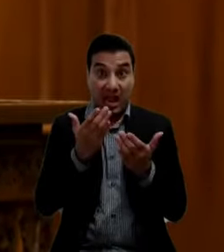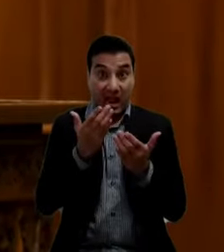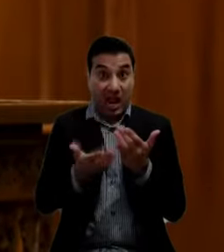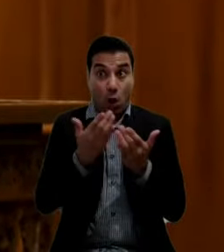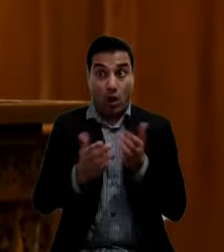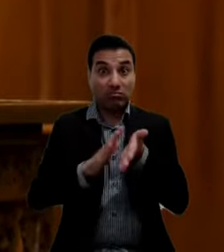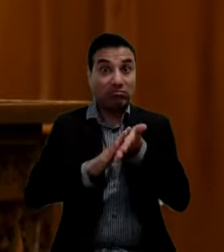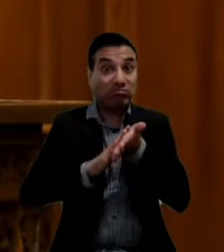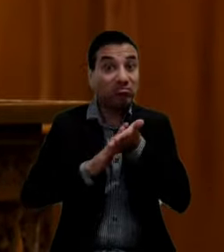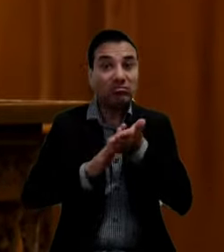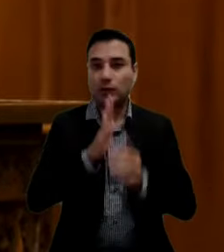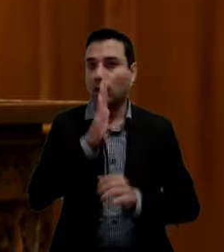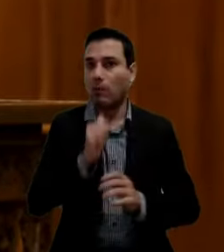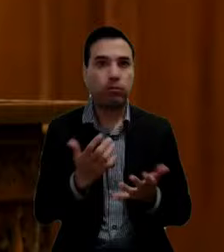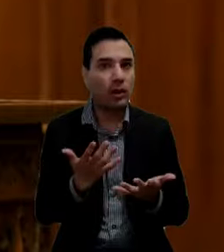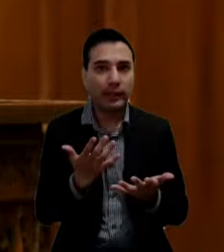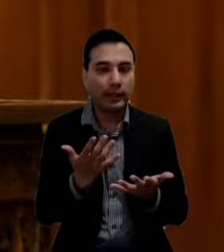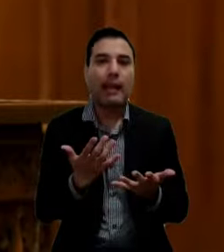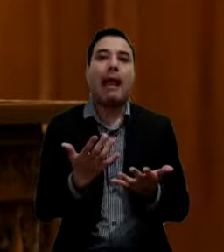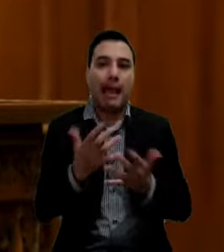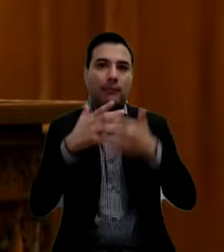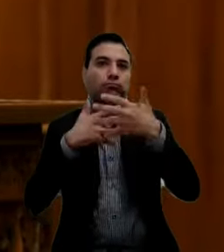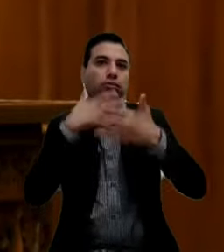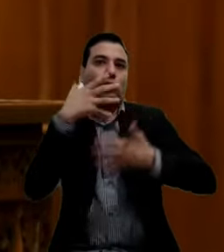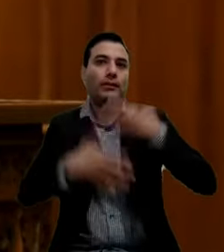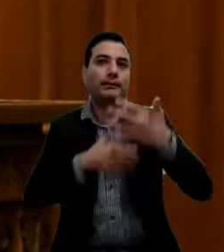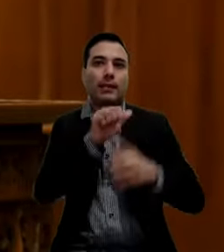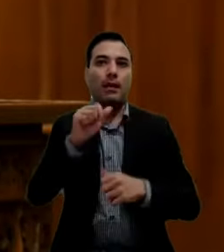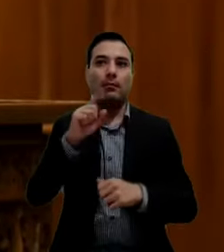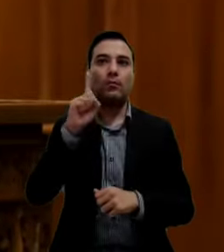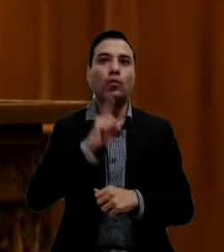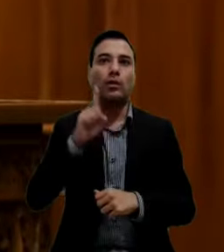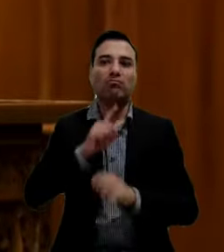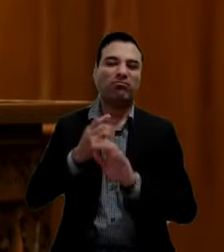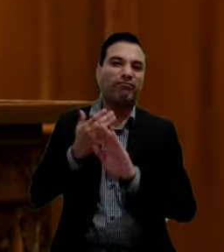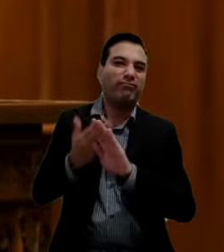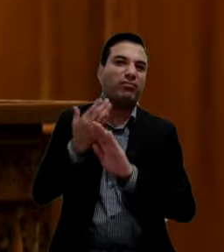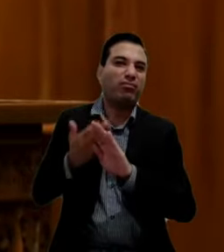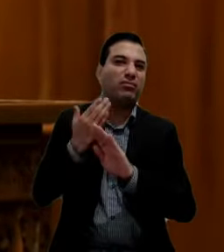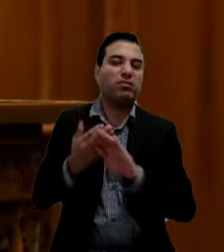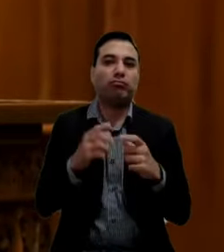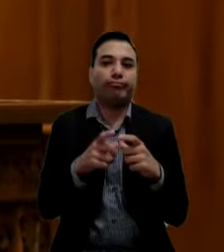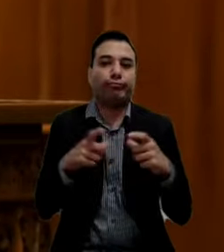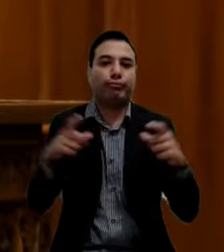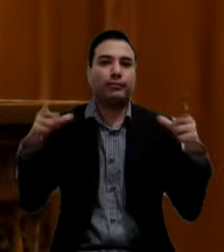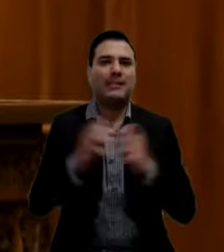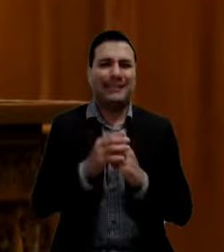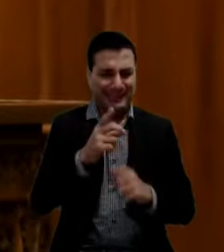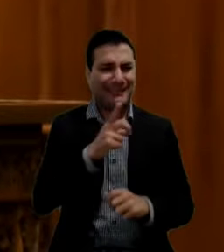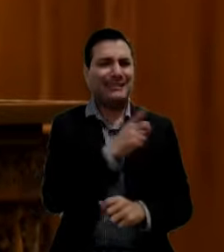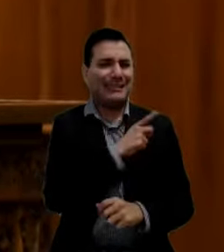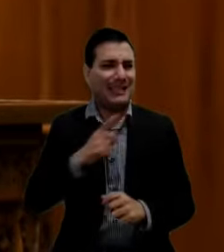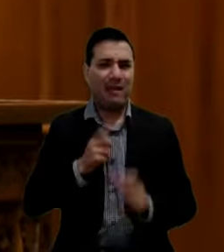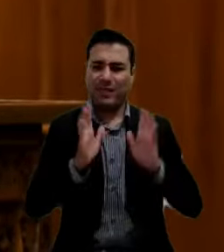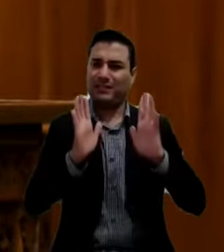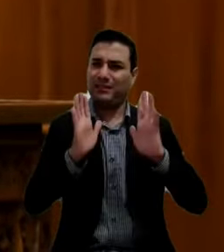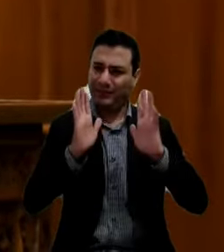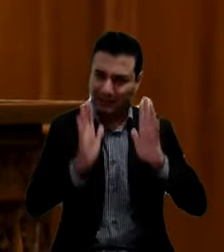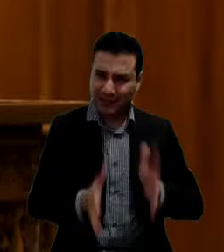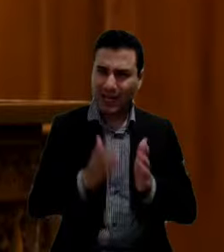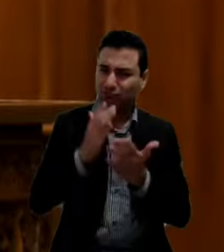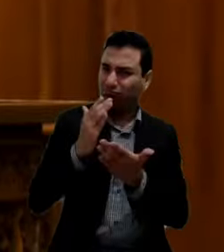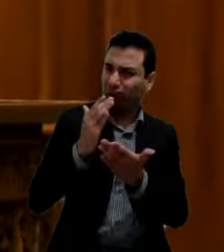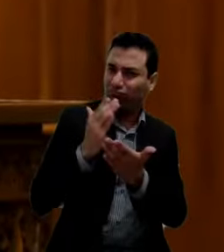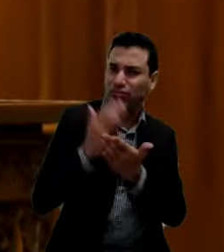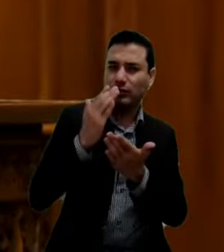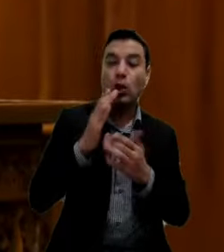publicaciones, provocando que la violencia continúe. Es tiempo de acabar con la impunidad, ya que esta forma